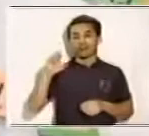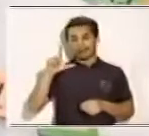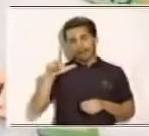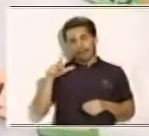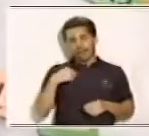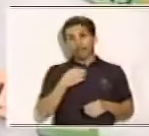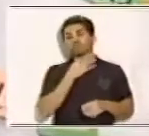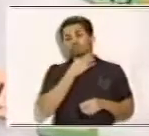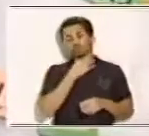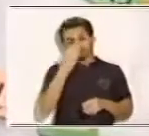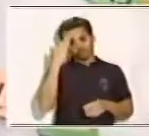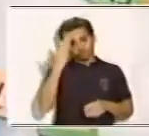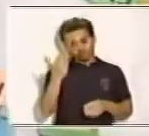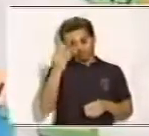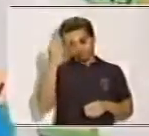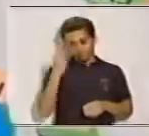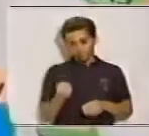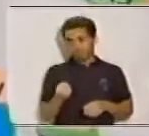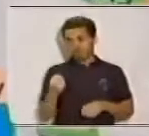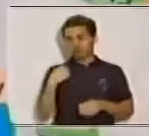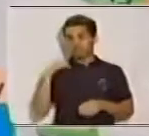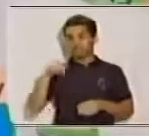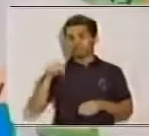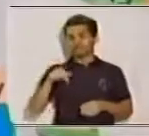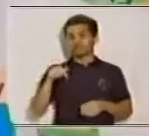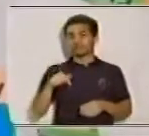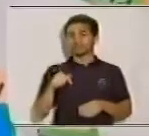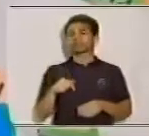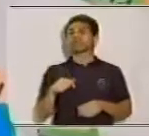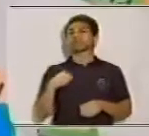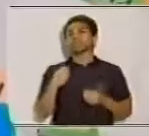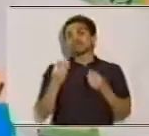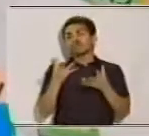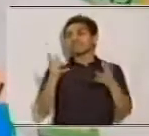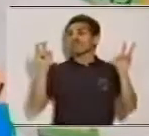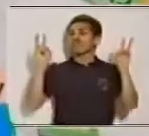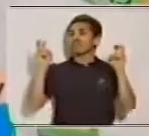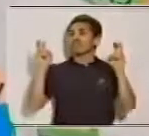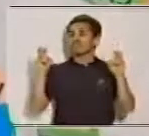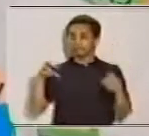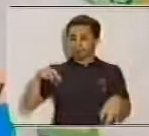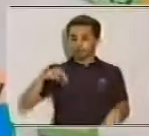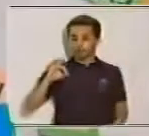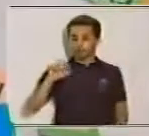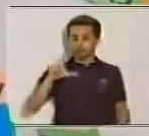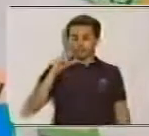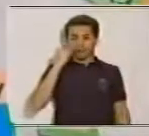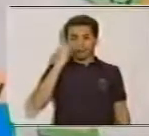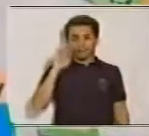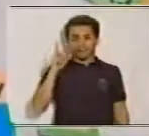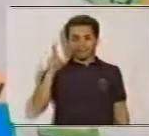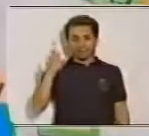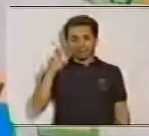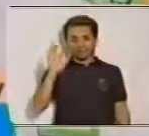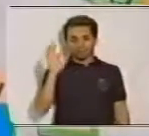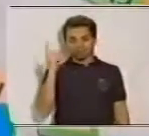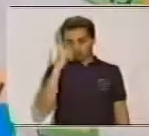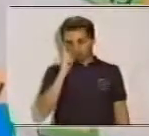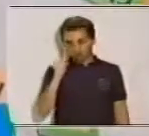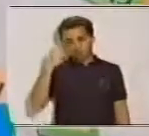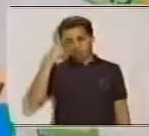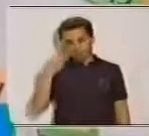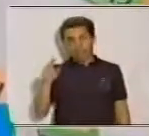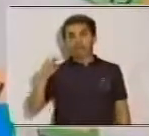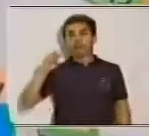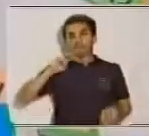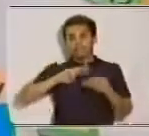nuevamente. En esta oportunidad desarrollaré el tema de los poliedros del área de matemática